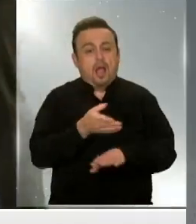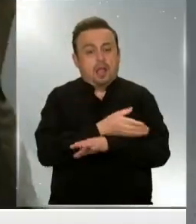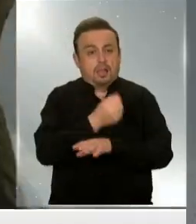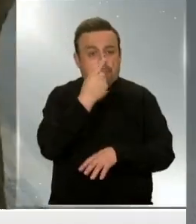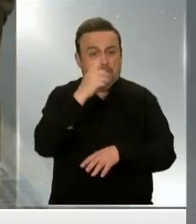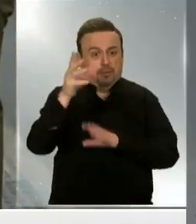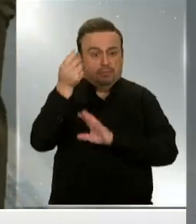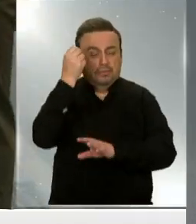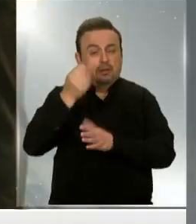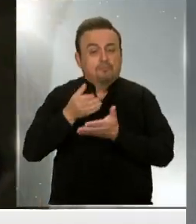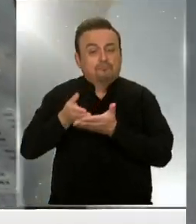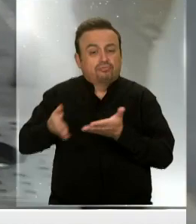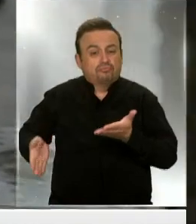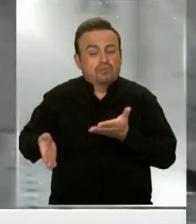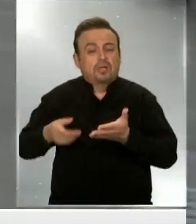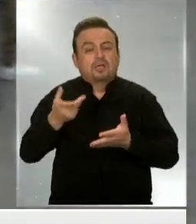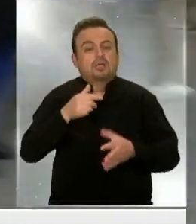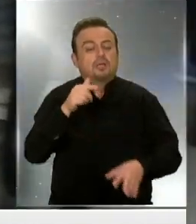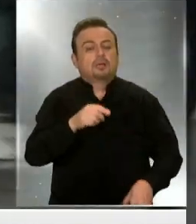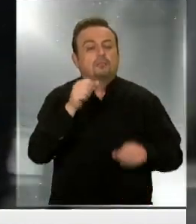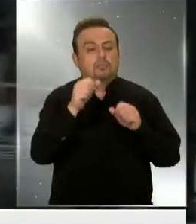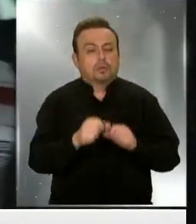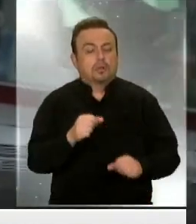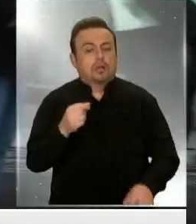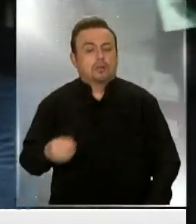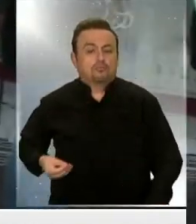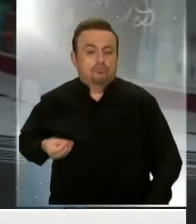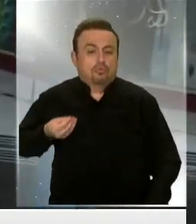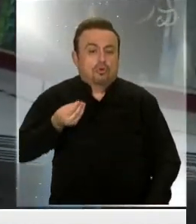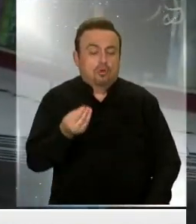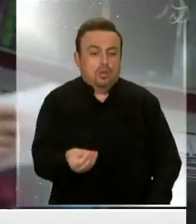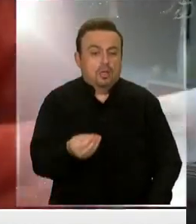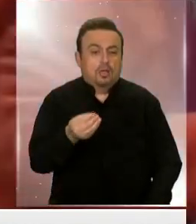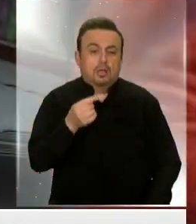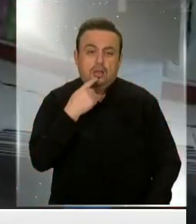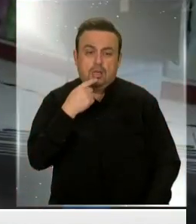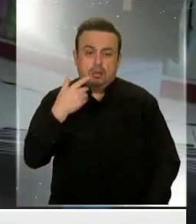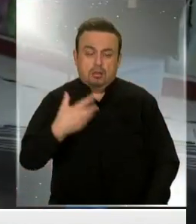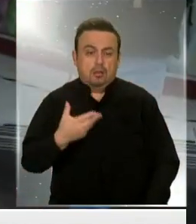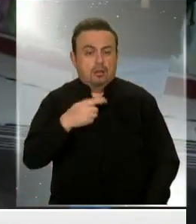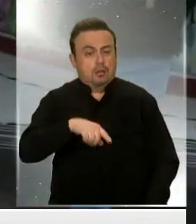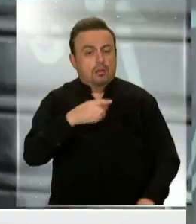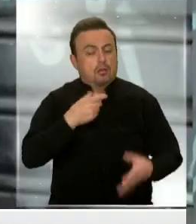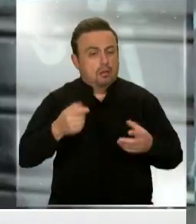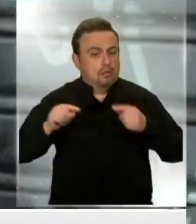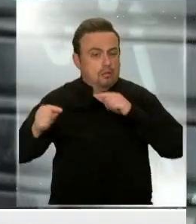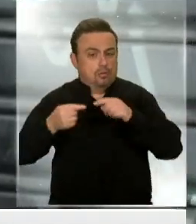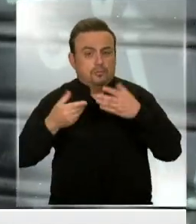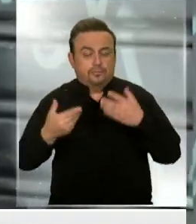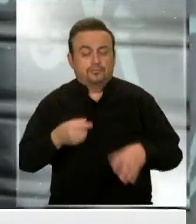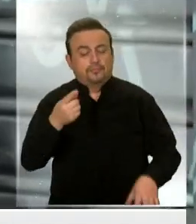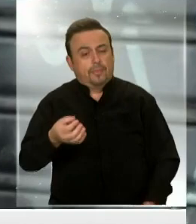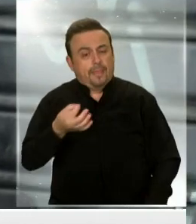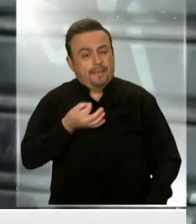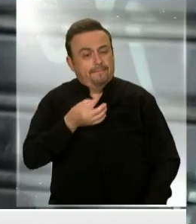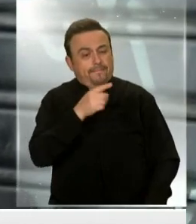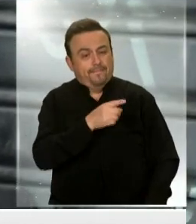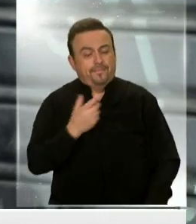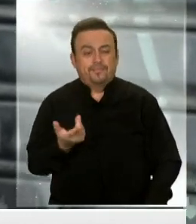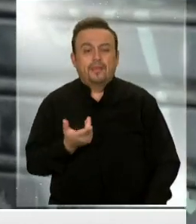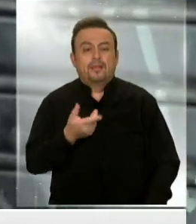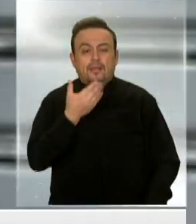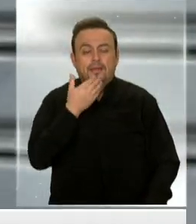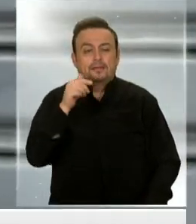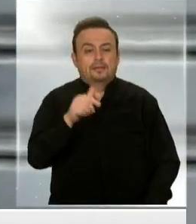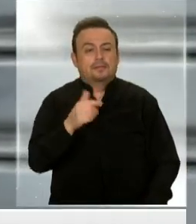primer retiro de fondos previsionales, que es poder restituir estos fondos, que es algo que obviamente va a entrar en discusión. Y como tú bien decías, Andrea,